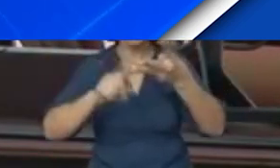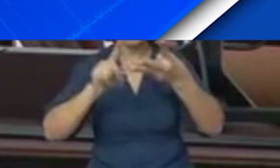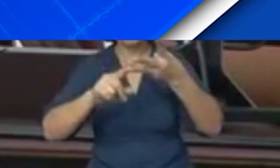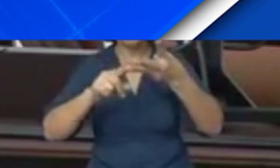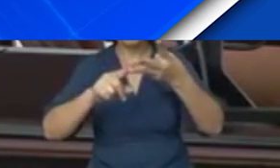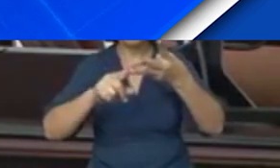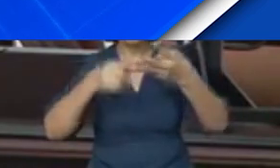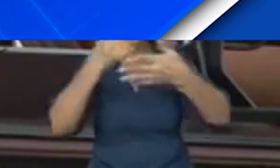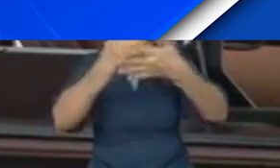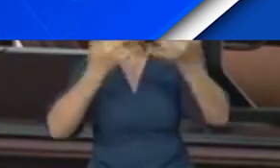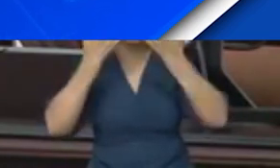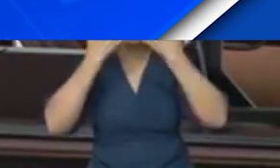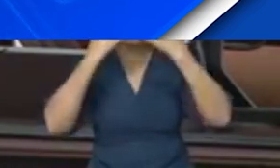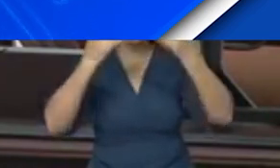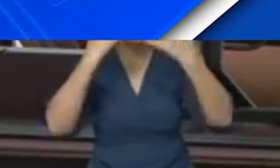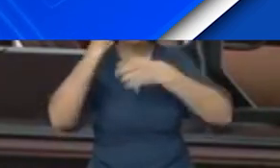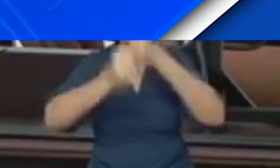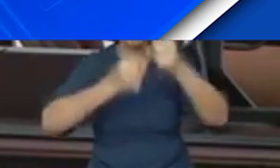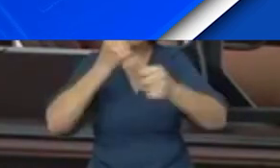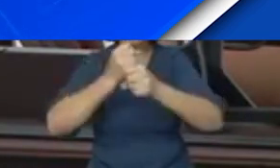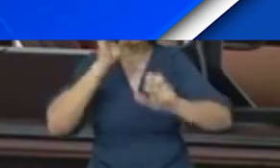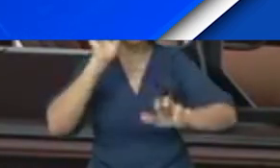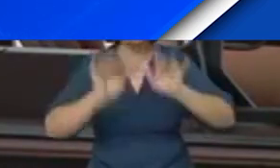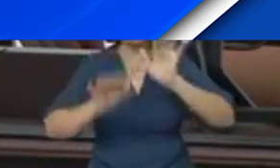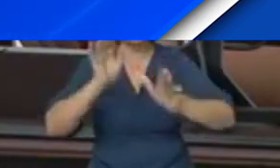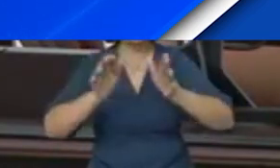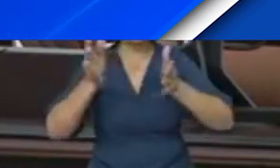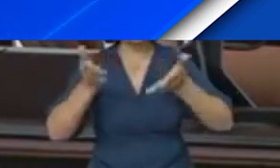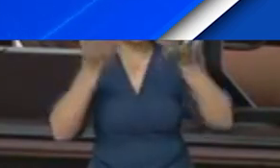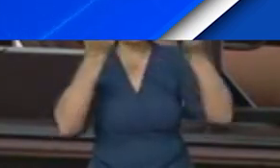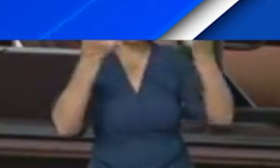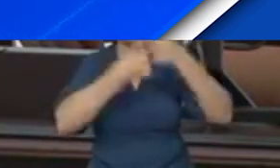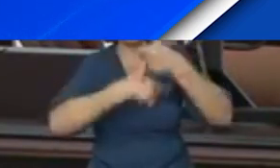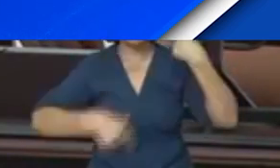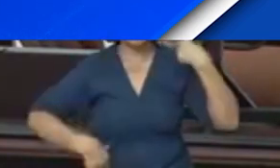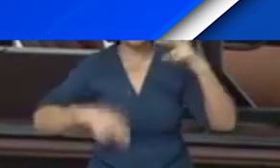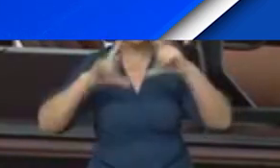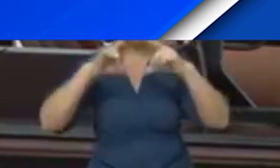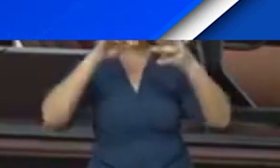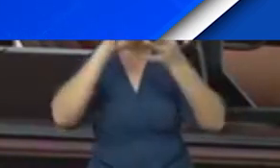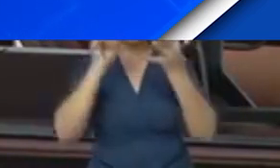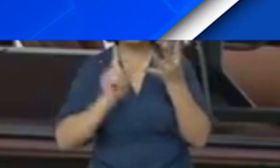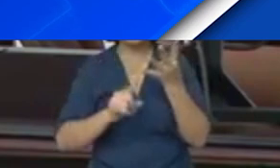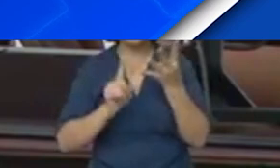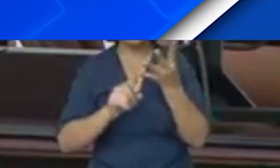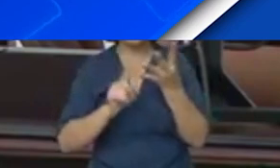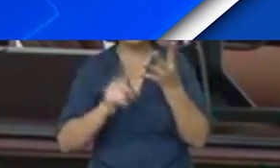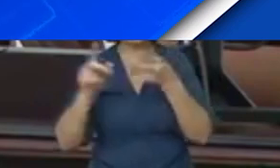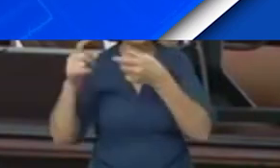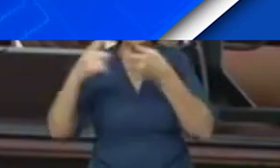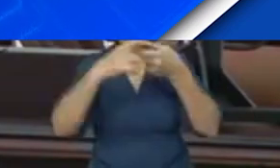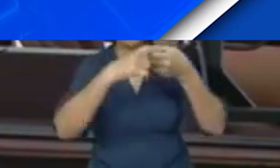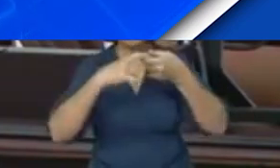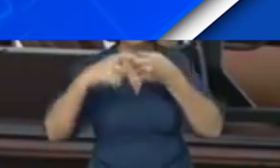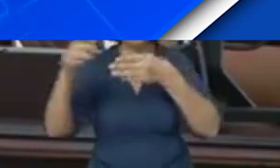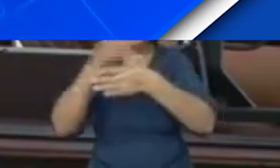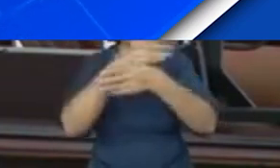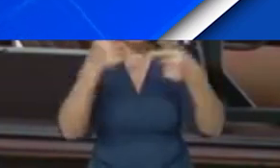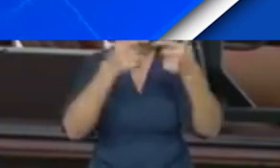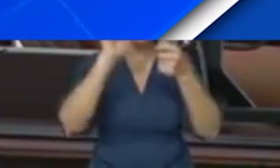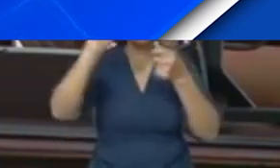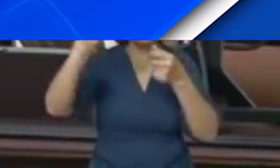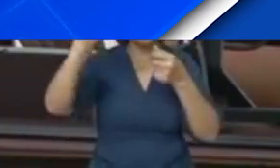remitir el informe anual de gestión de la secretaría el presidente de la república 4 coordinar con los sectores